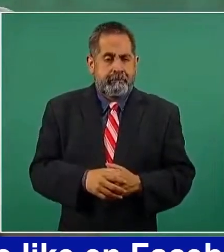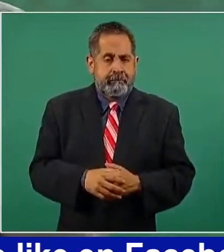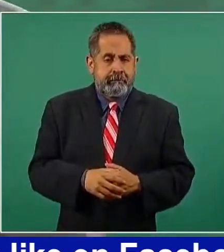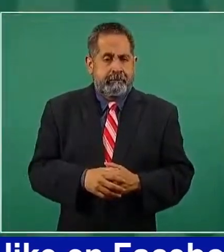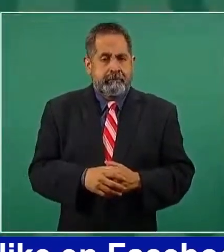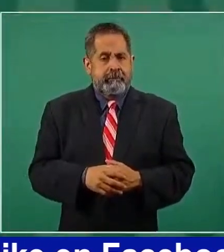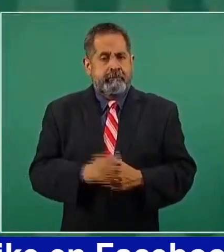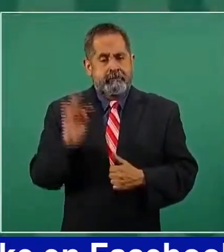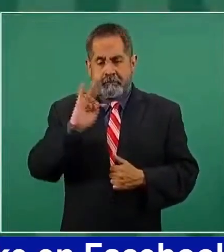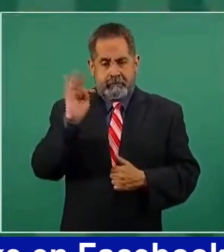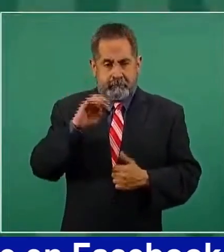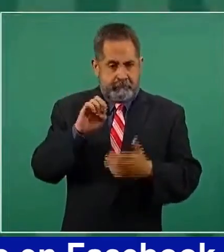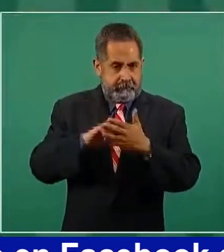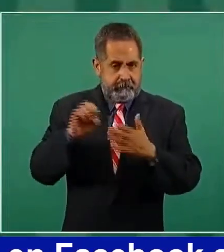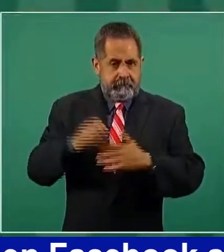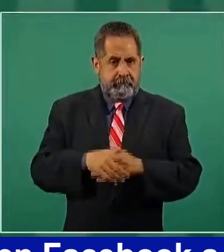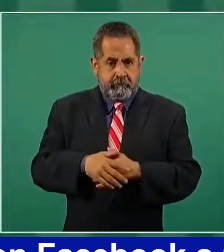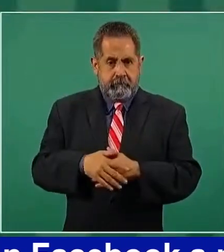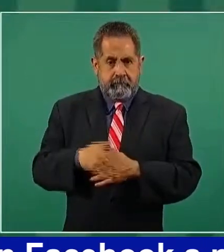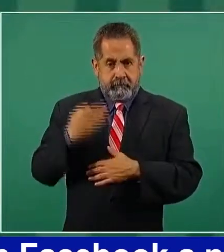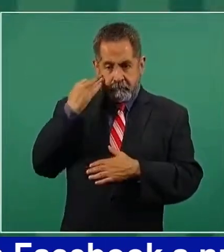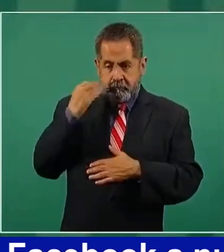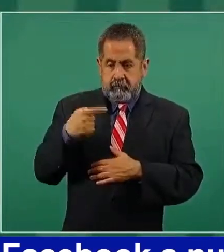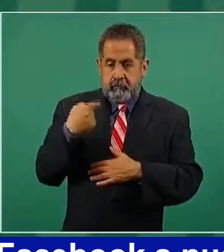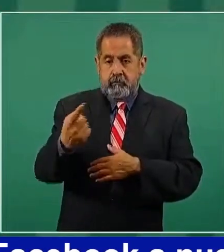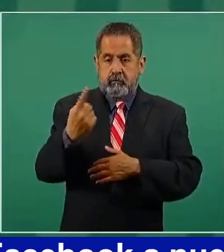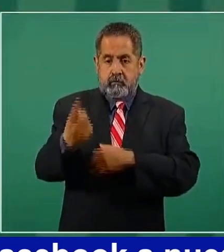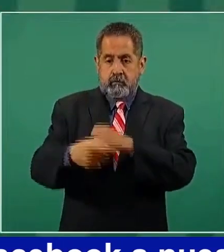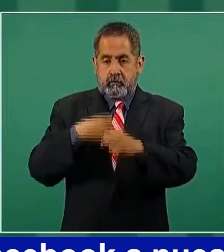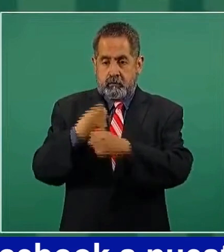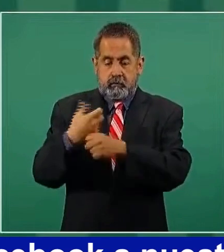Si termina el periodo el año próximo,